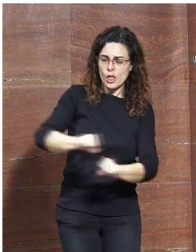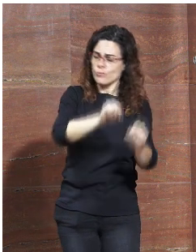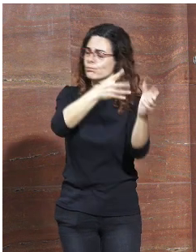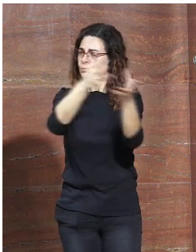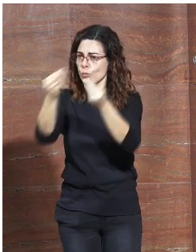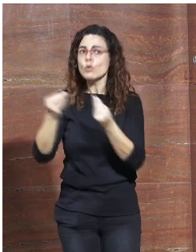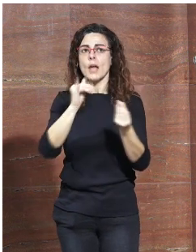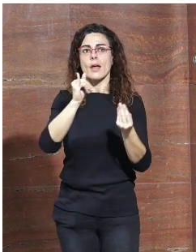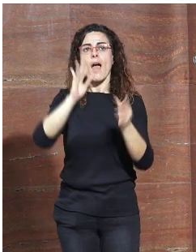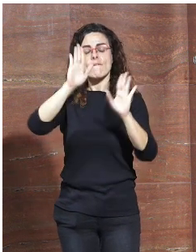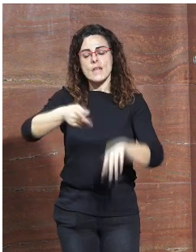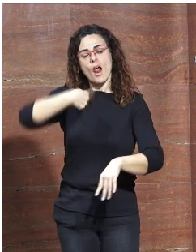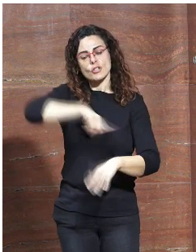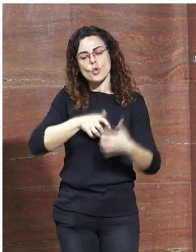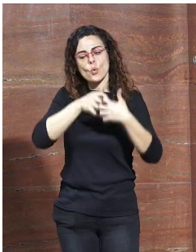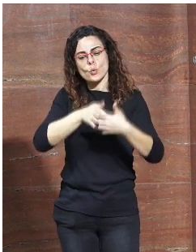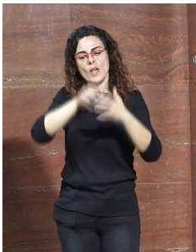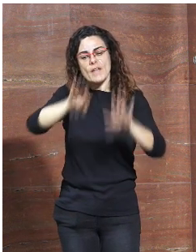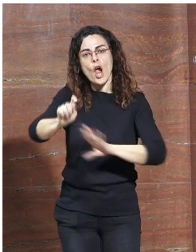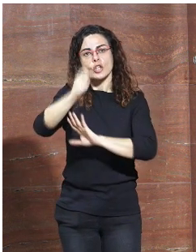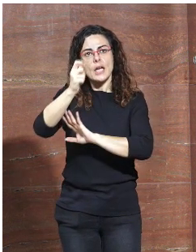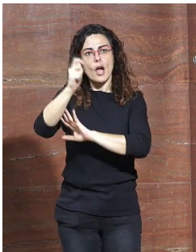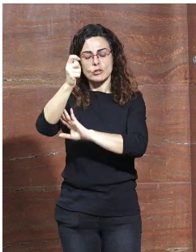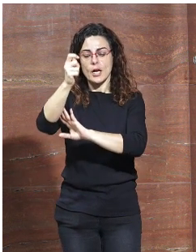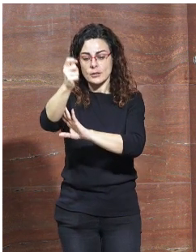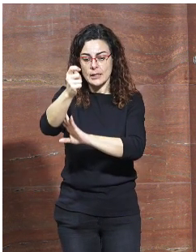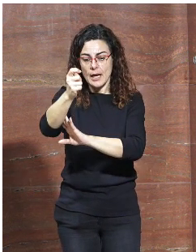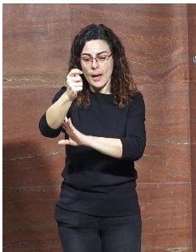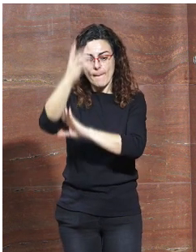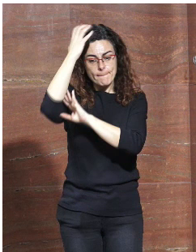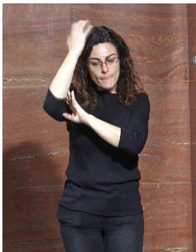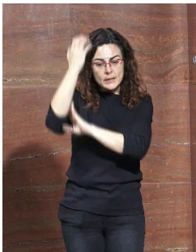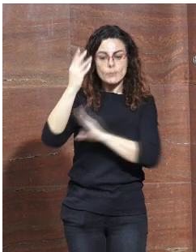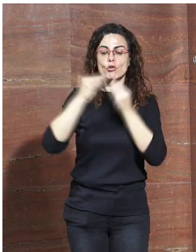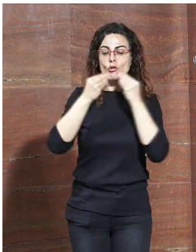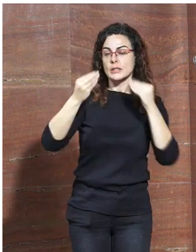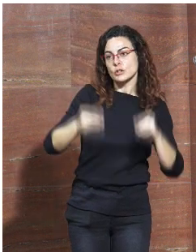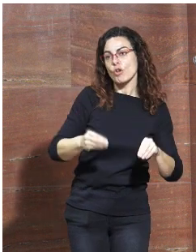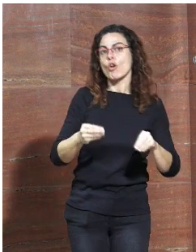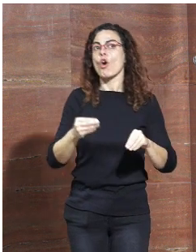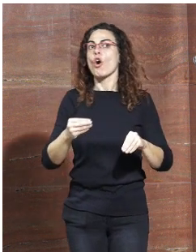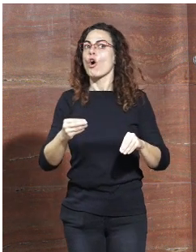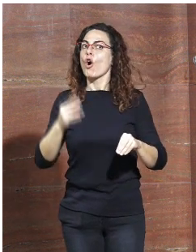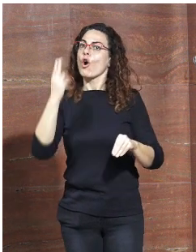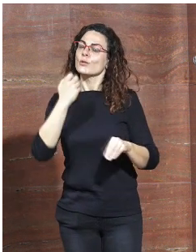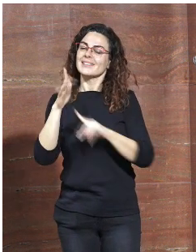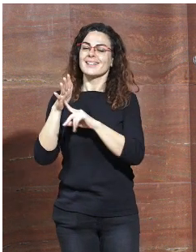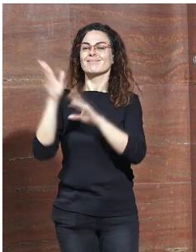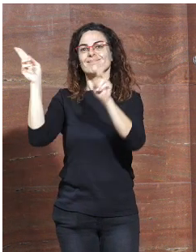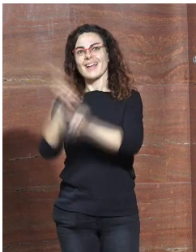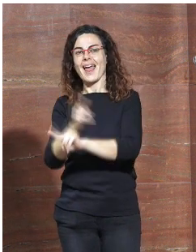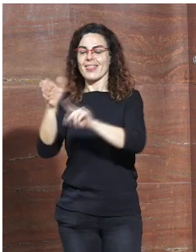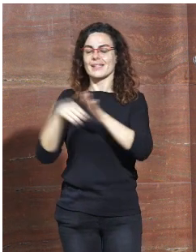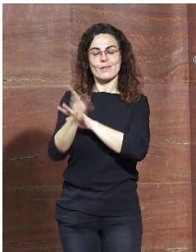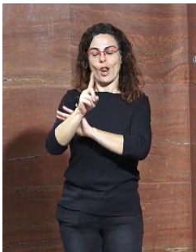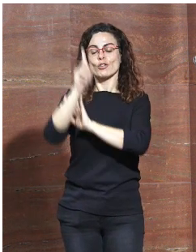estamos consiguiendo que el patrimonio histórico no comprometa otro bien como es la accesibilidad. Y también nos